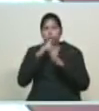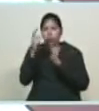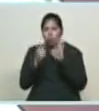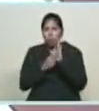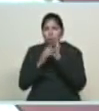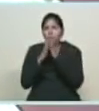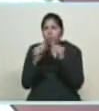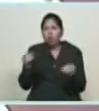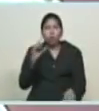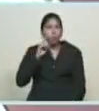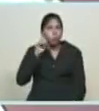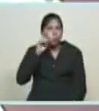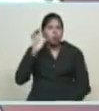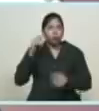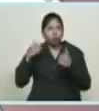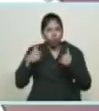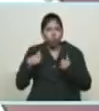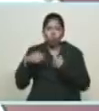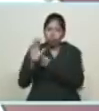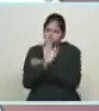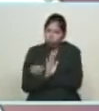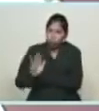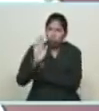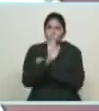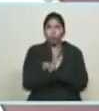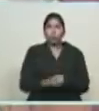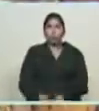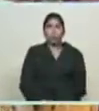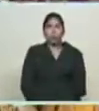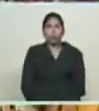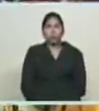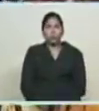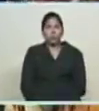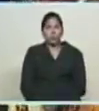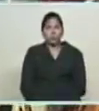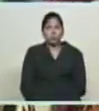a todas las mujeres embarazadas del país.